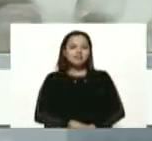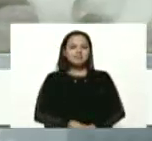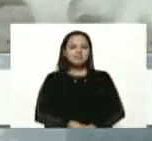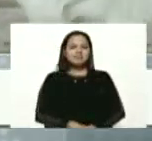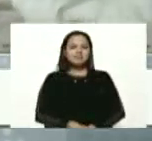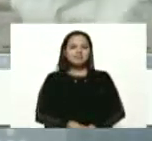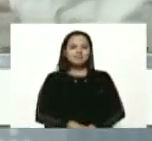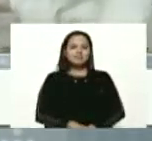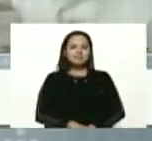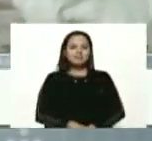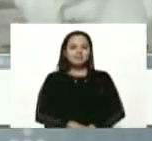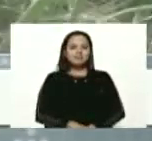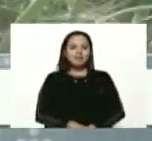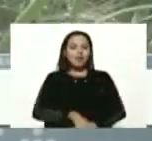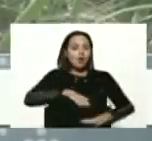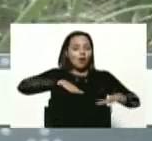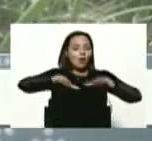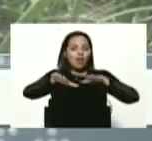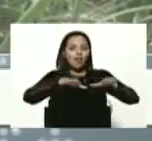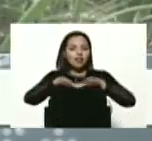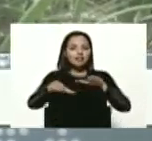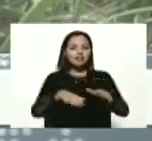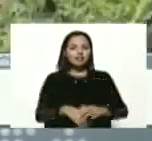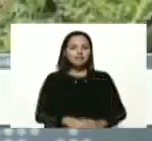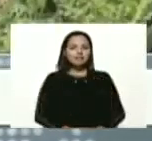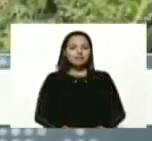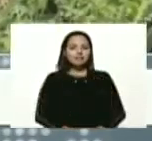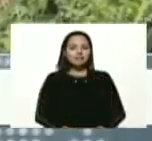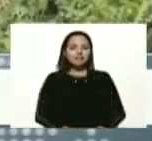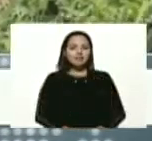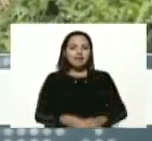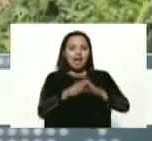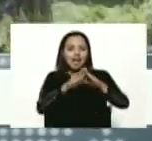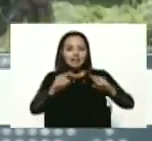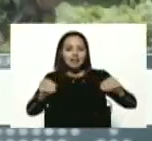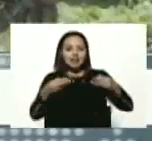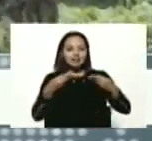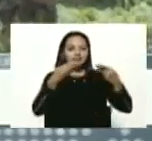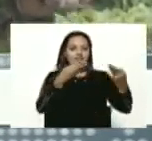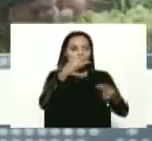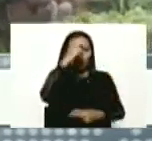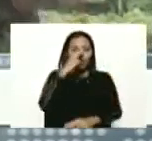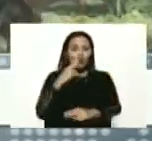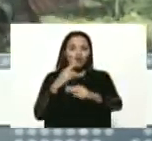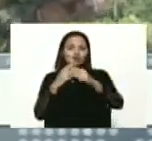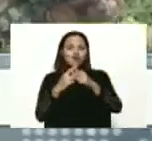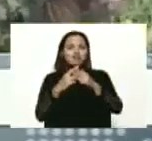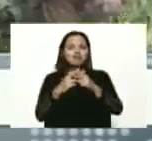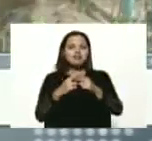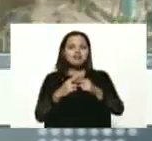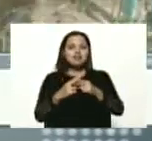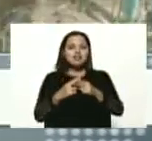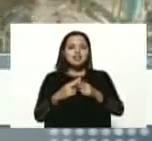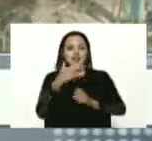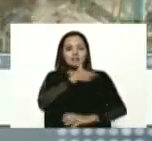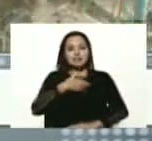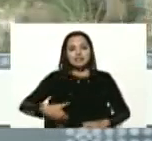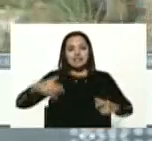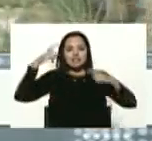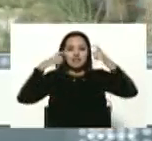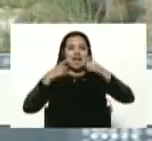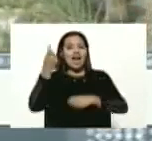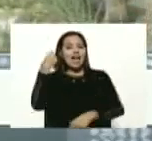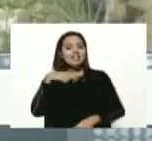Desde Cojedes, pues, entregar estas tierras en homenaje a nuestro comandante Hugo Rafael Chávez Frías. Ayer